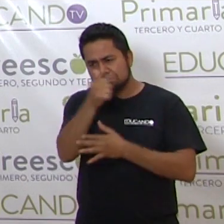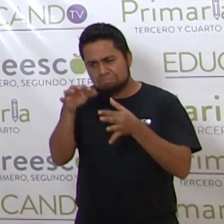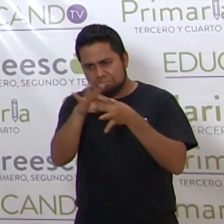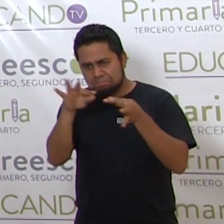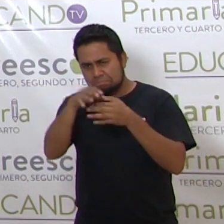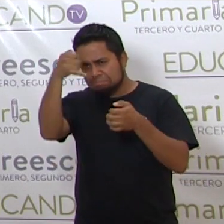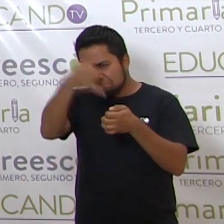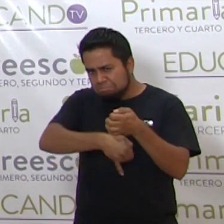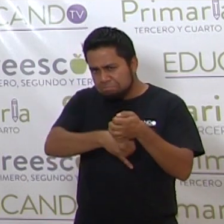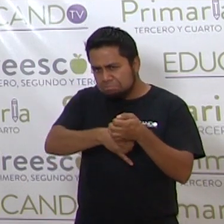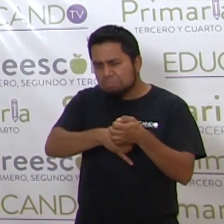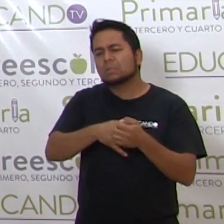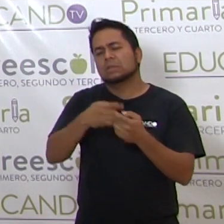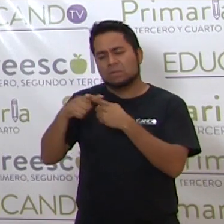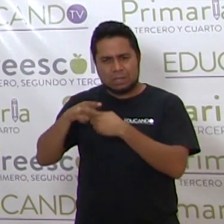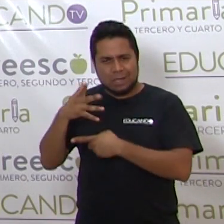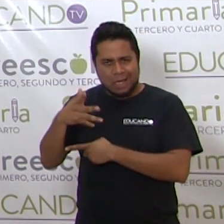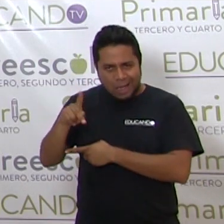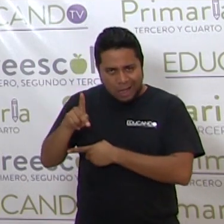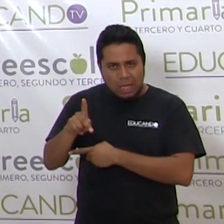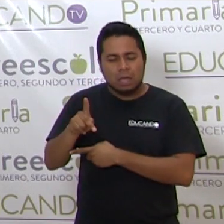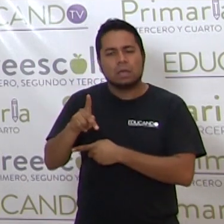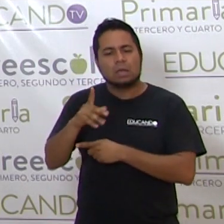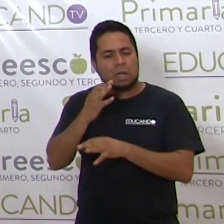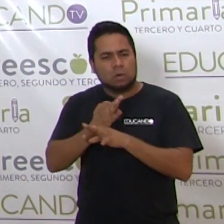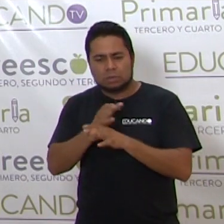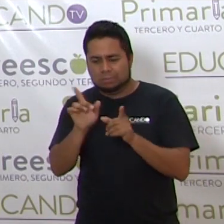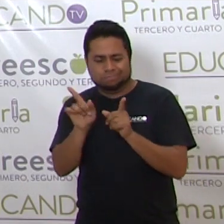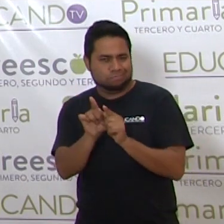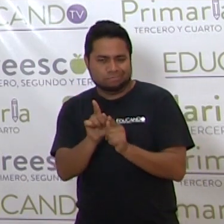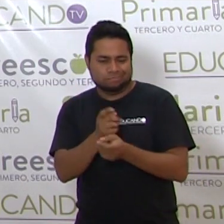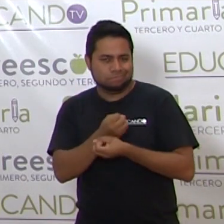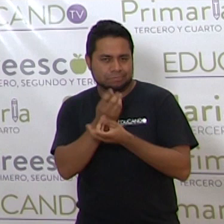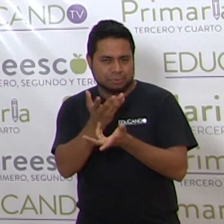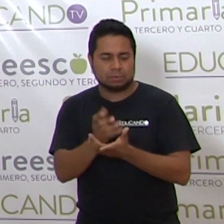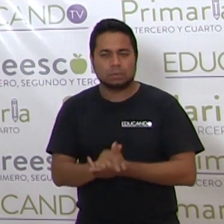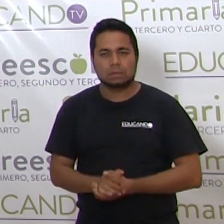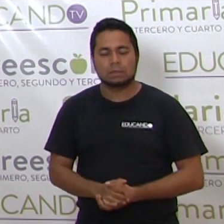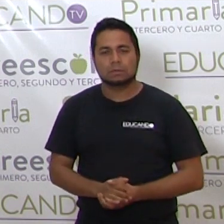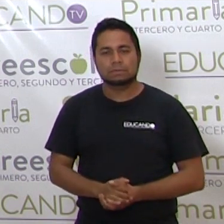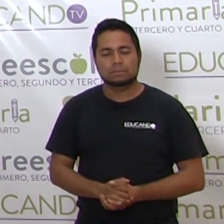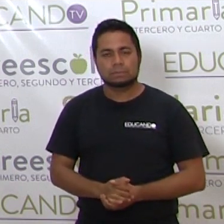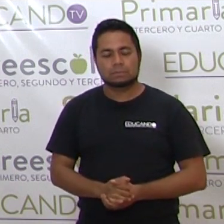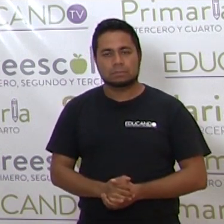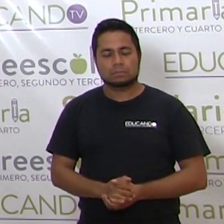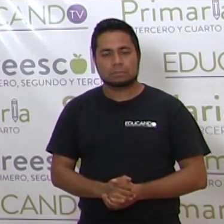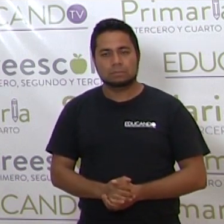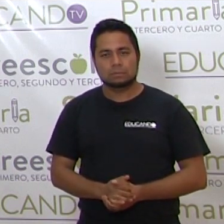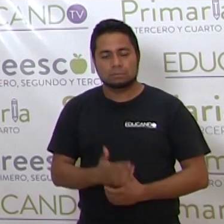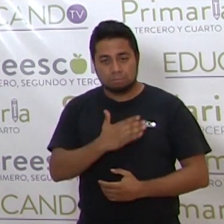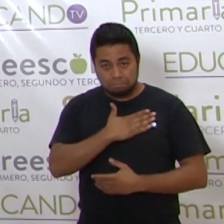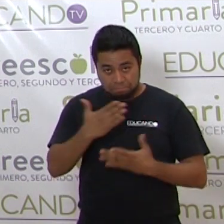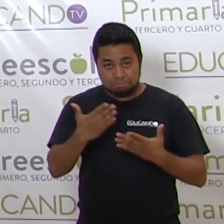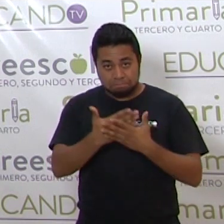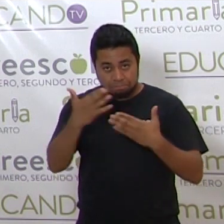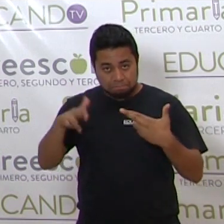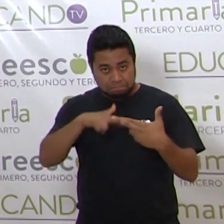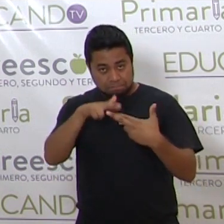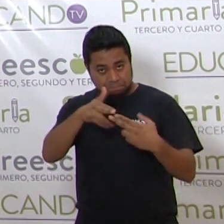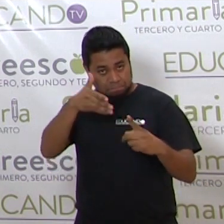complejas pero nos vamos a quedar con esta explicación y bueno ya nos situamos en una región